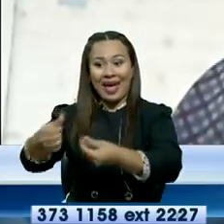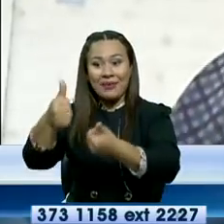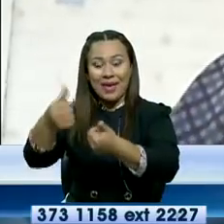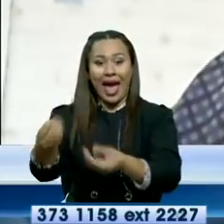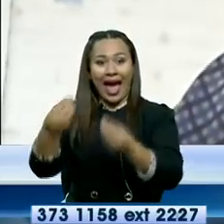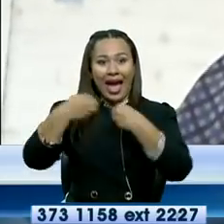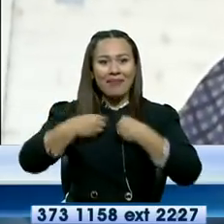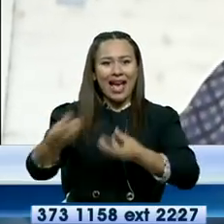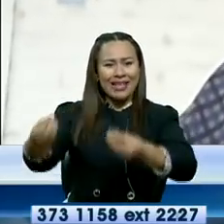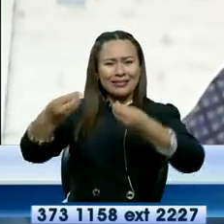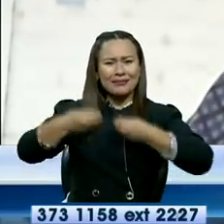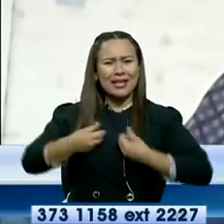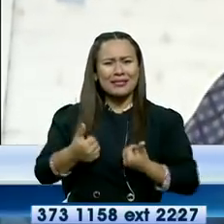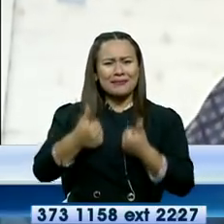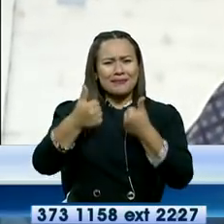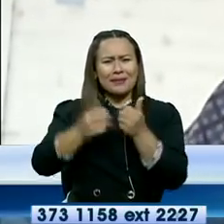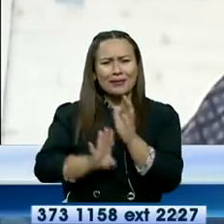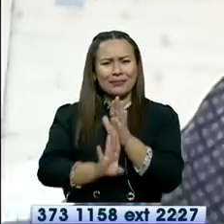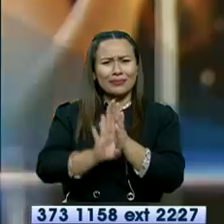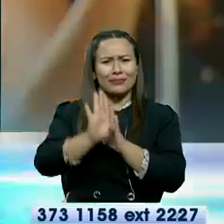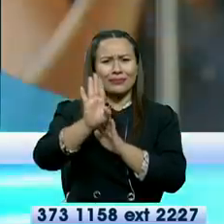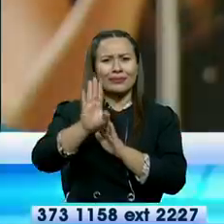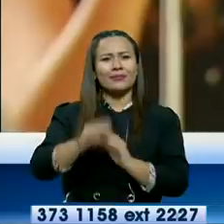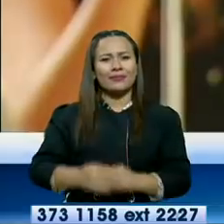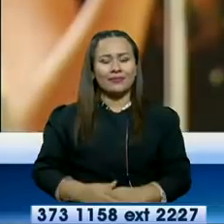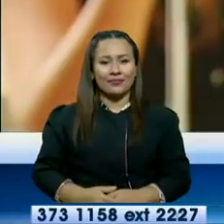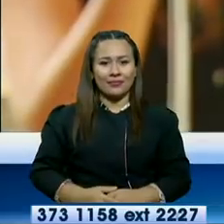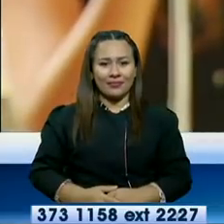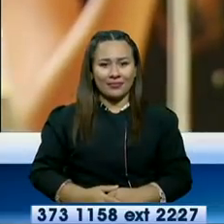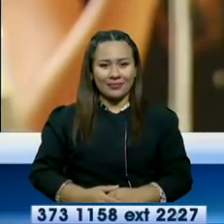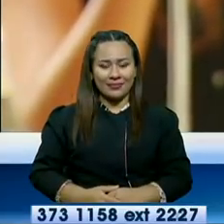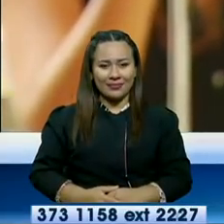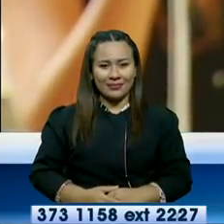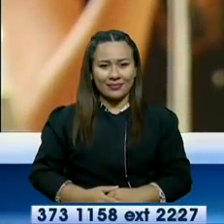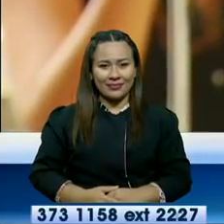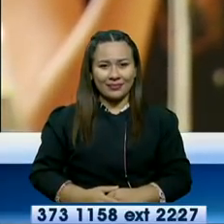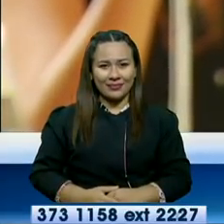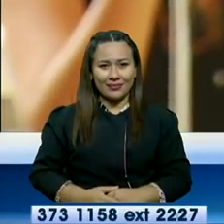multiplica, siempre que actuar así.